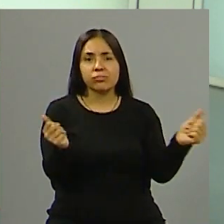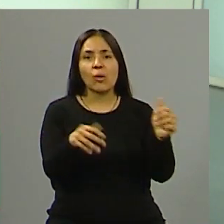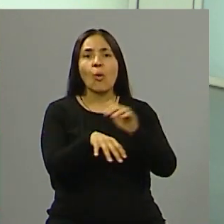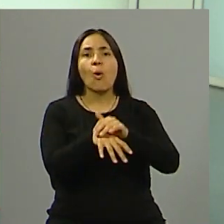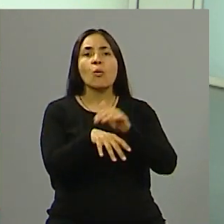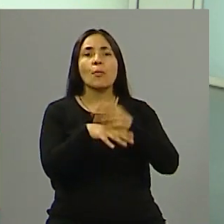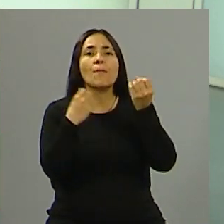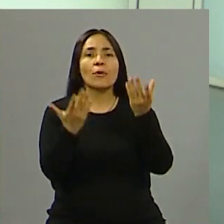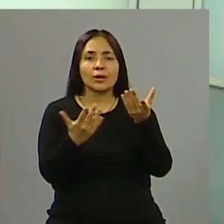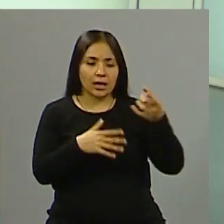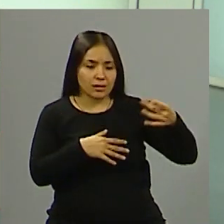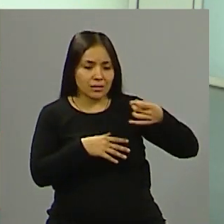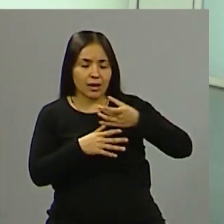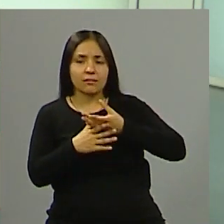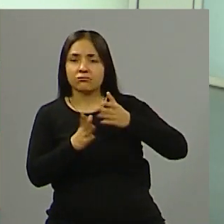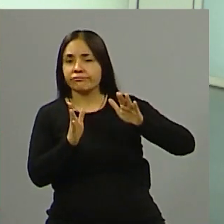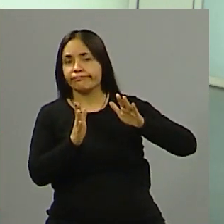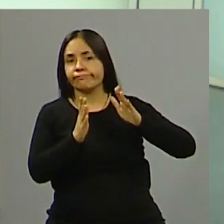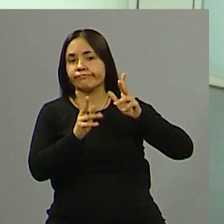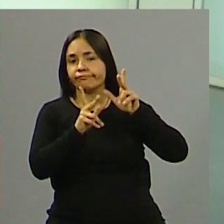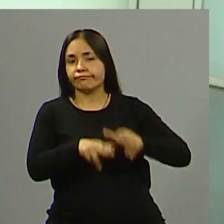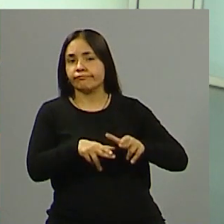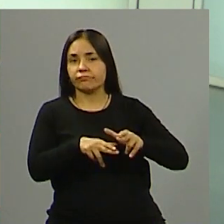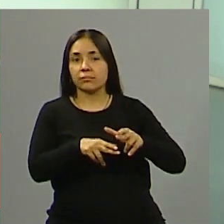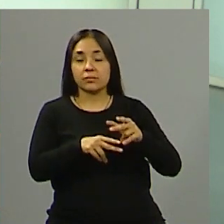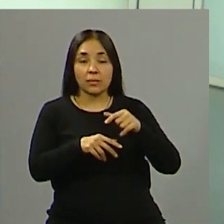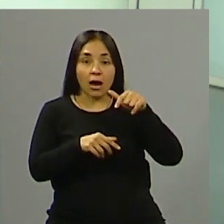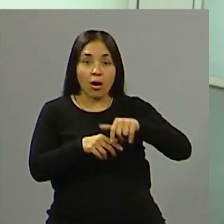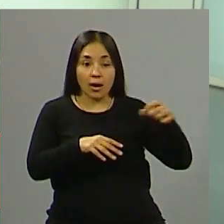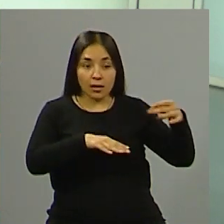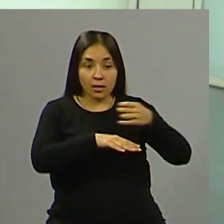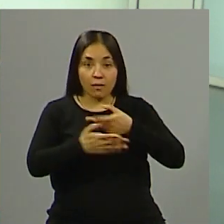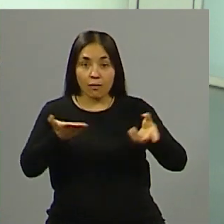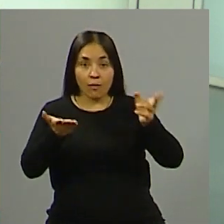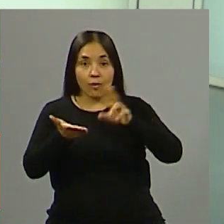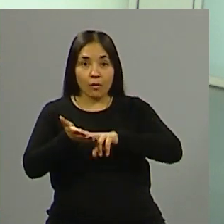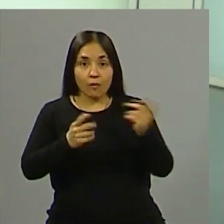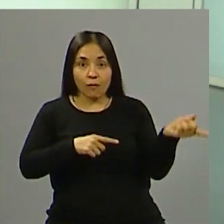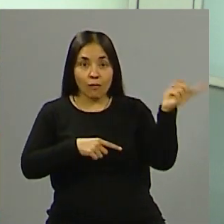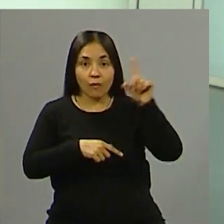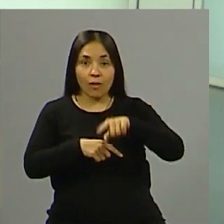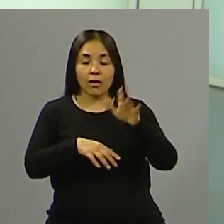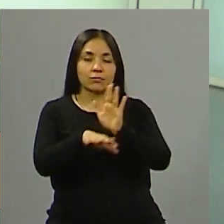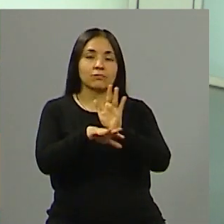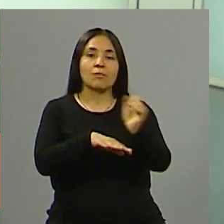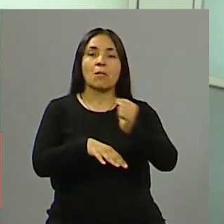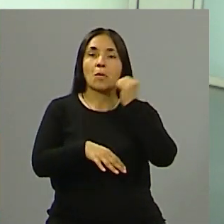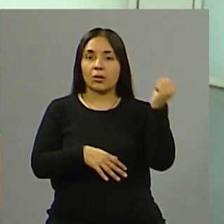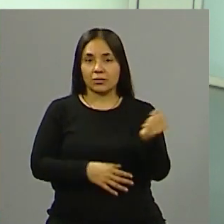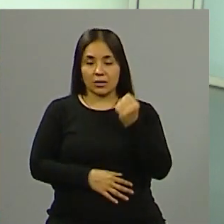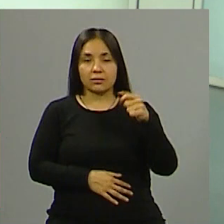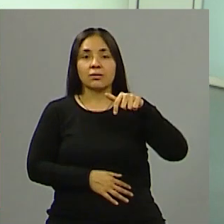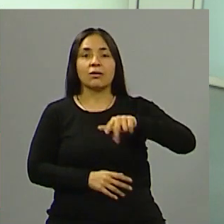en su momento de ese pueblo, ¿no? Para Palmira ha sido muy significativo, y también para la provincia de Mendoza. Vamos a hablar de la situación de los trenes